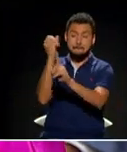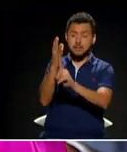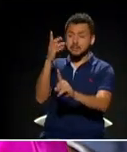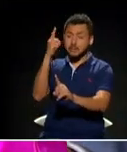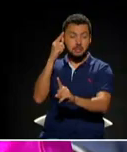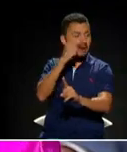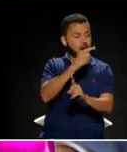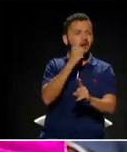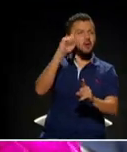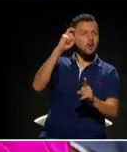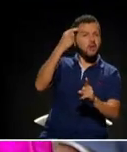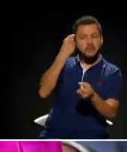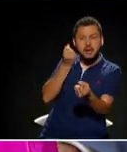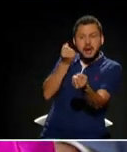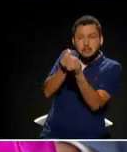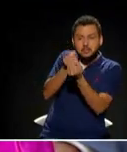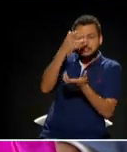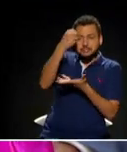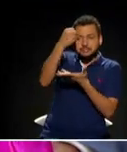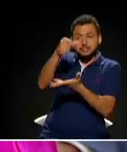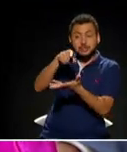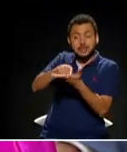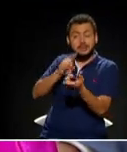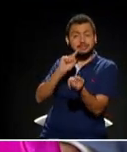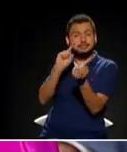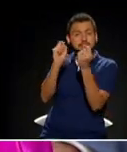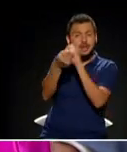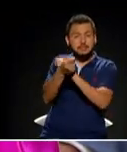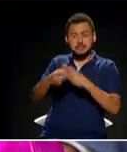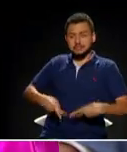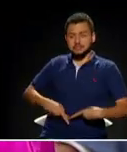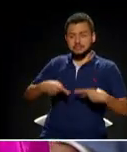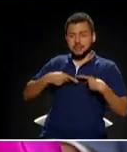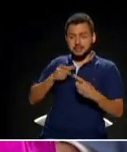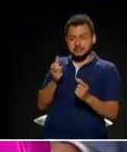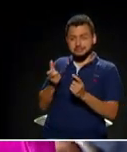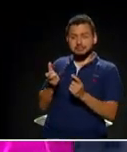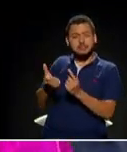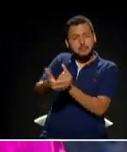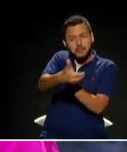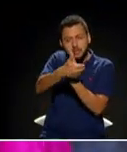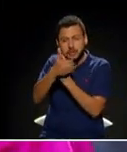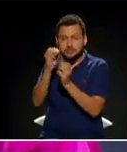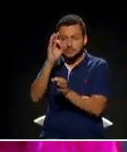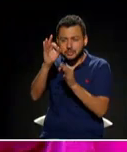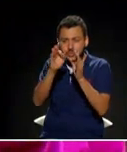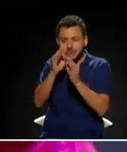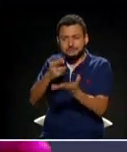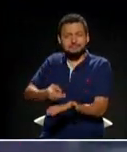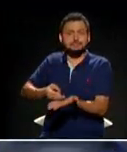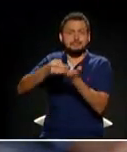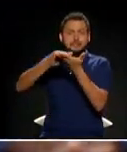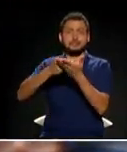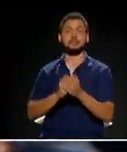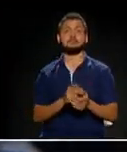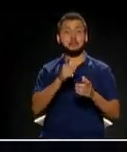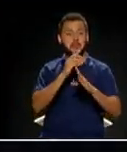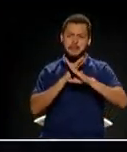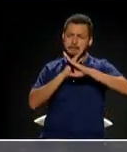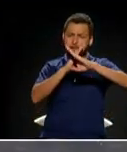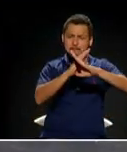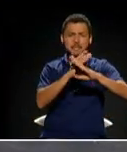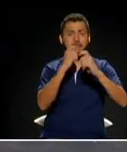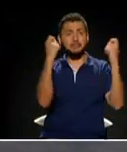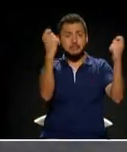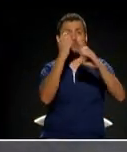y que además acompañemos y rodeamos a las víctimas entonces tiene que ser dimensión ejecución tiene su